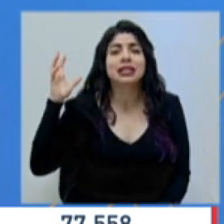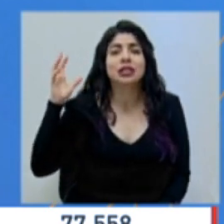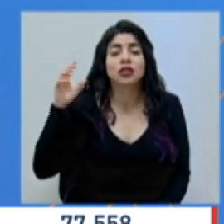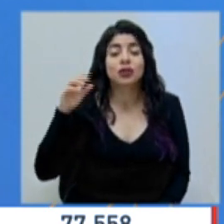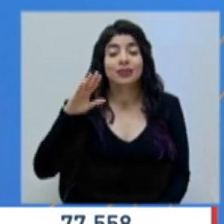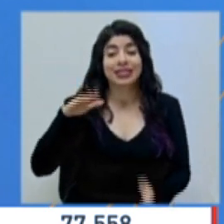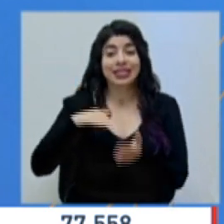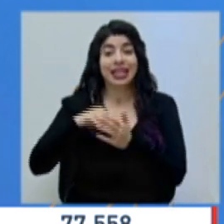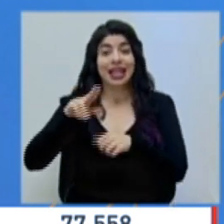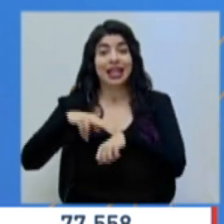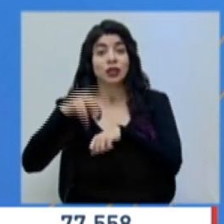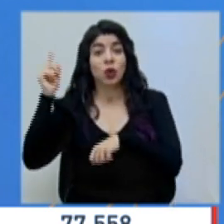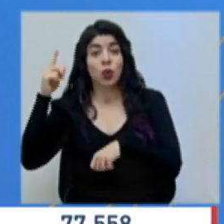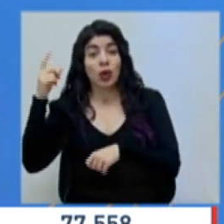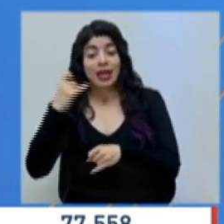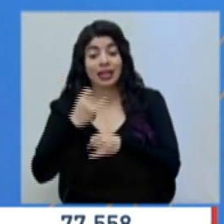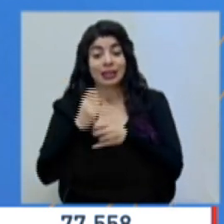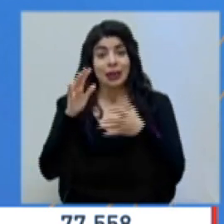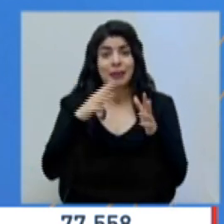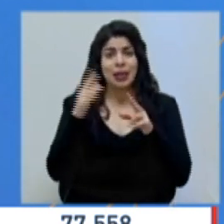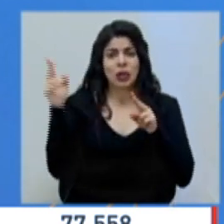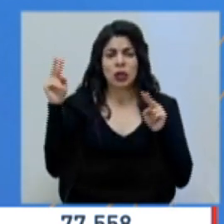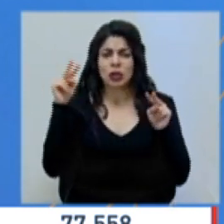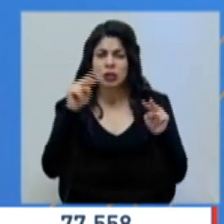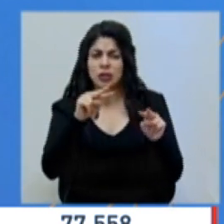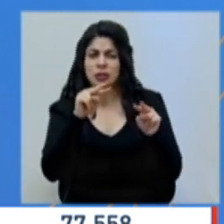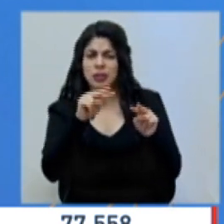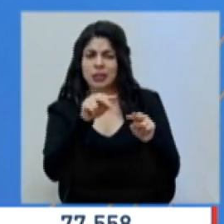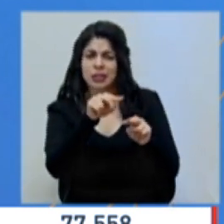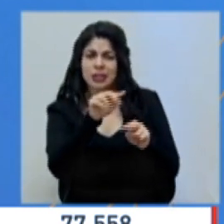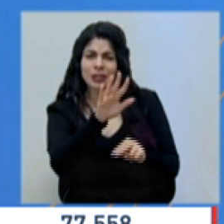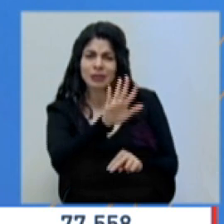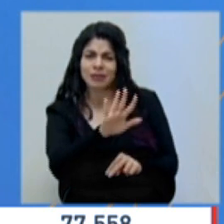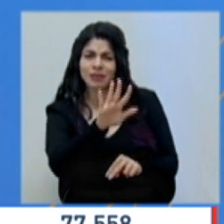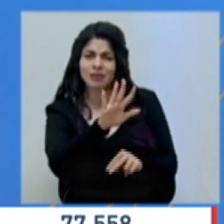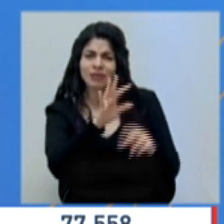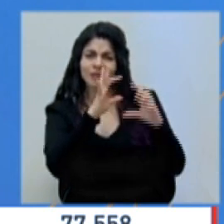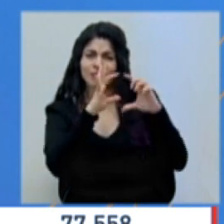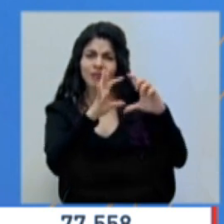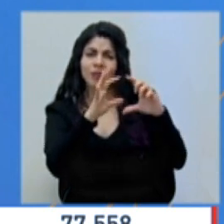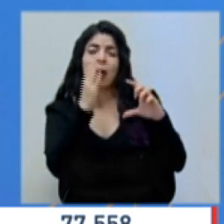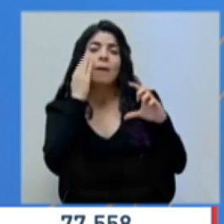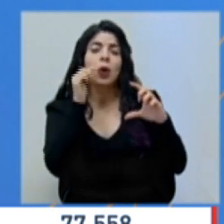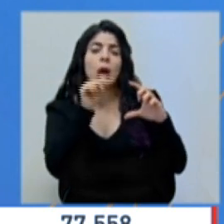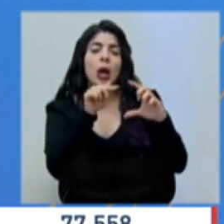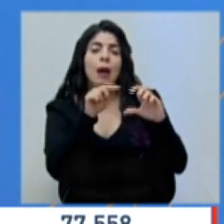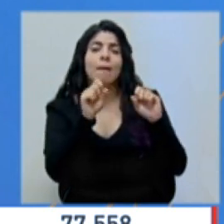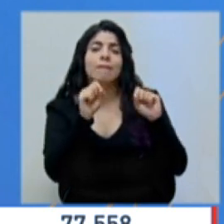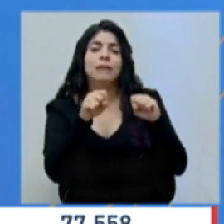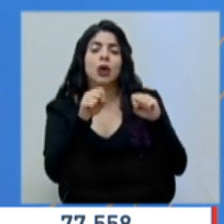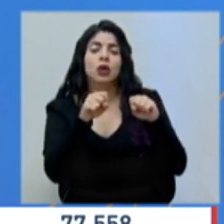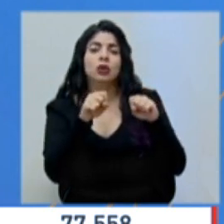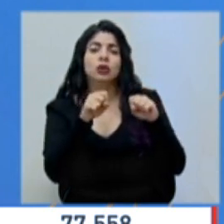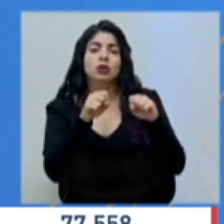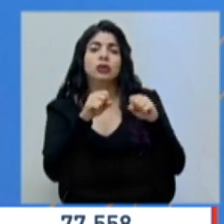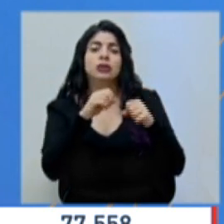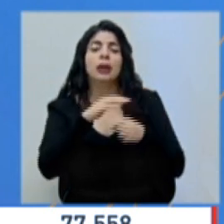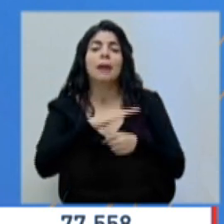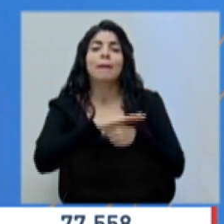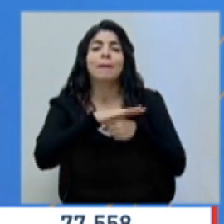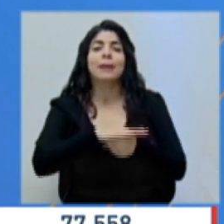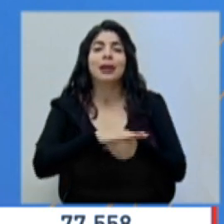Nacional de Huracanes y el Instituto Meteorológico le están dando seguimiento, porque eventualmente podríamos tener un sistema de baja